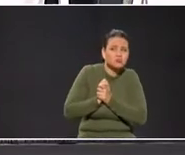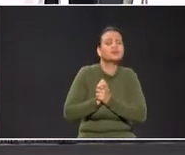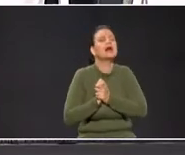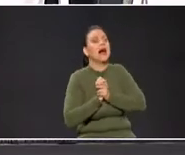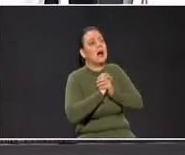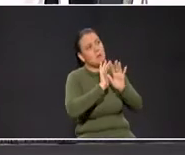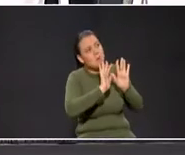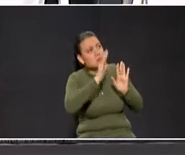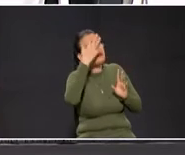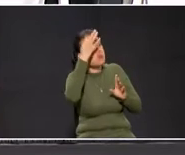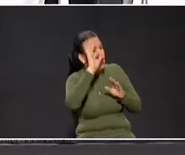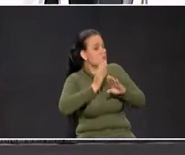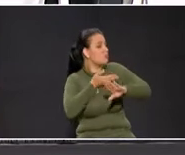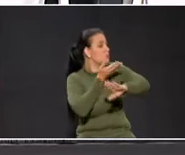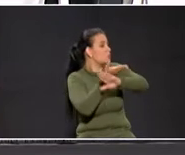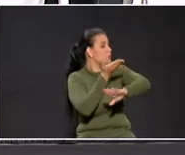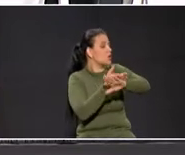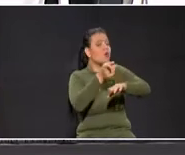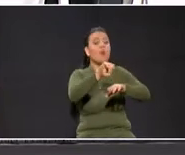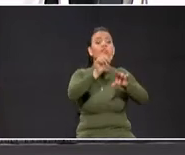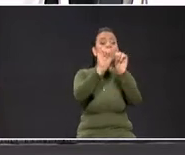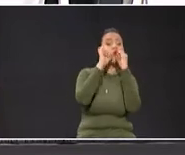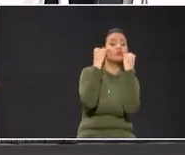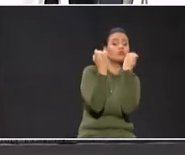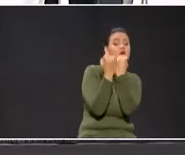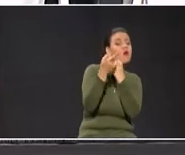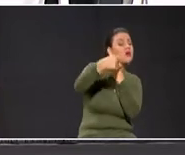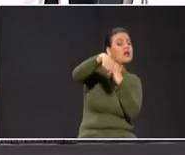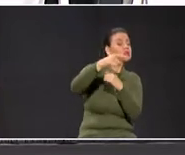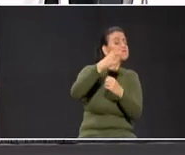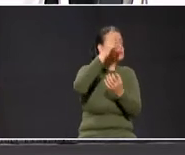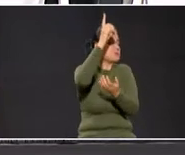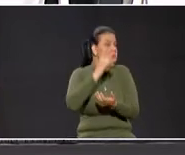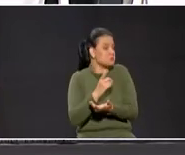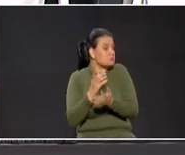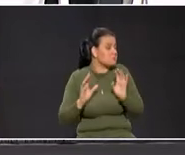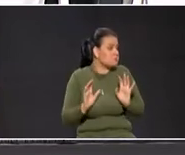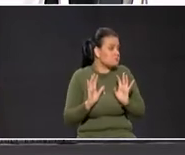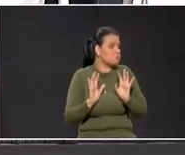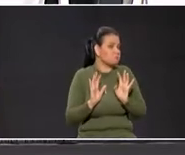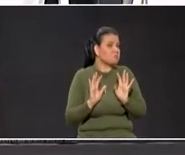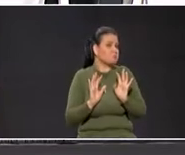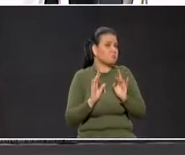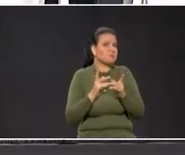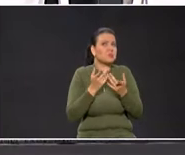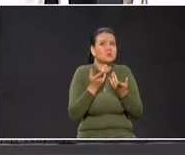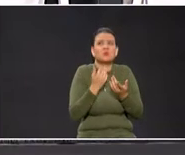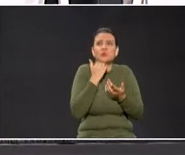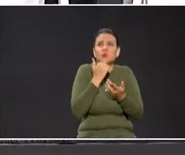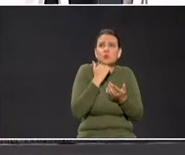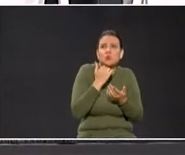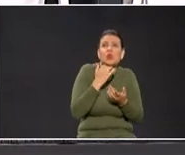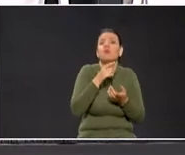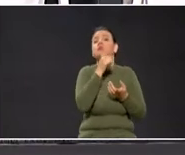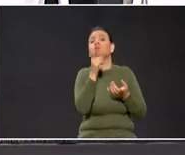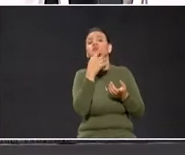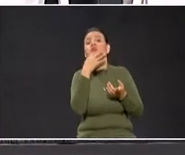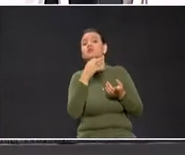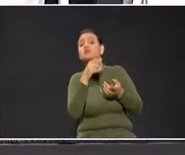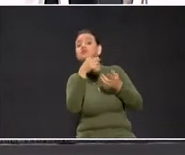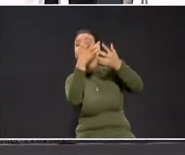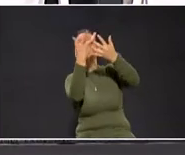los proyectos de acuerdo al consejo para que bajo ciertas circunstancias de establecimiento de empresas o de